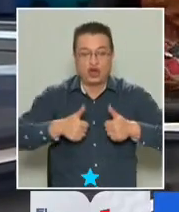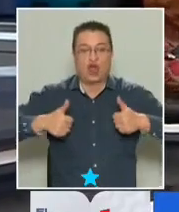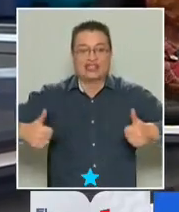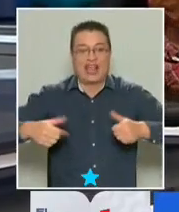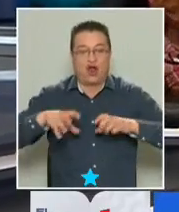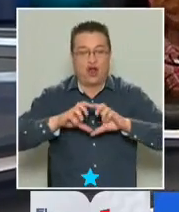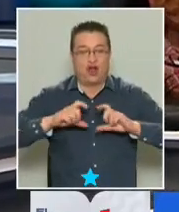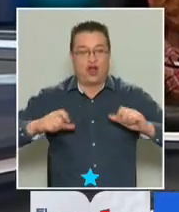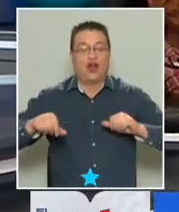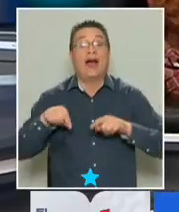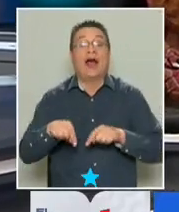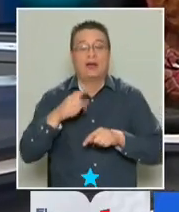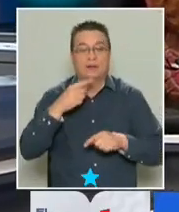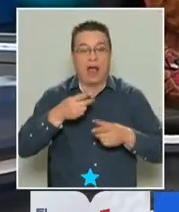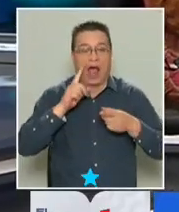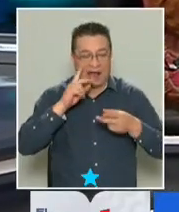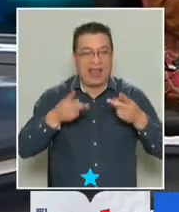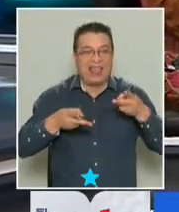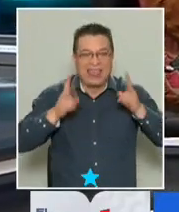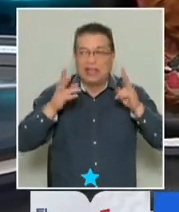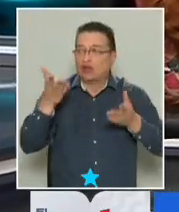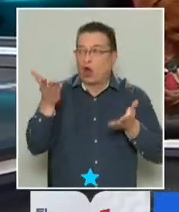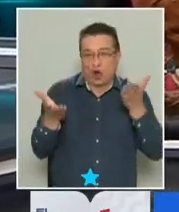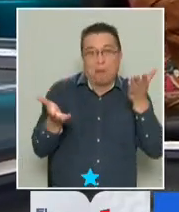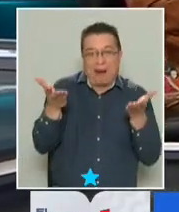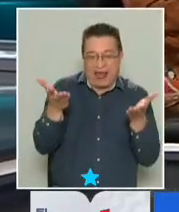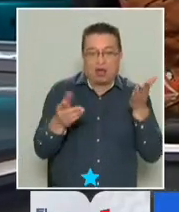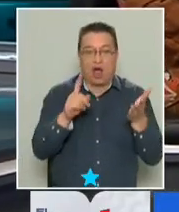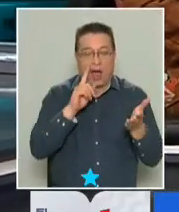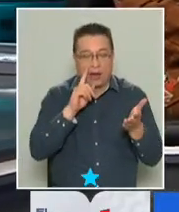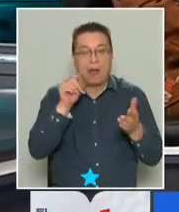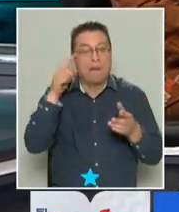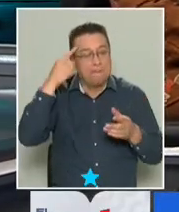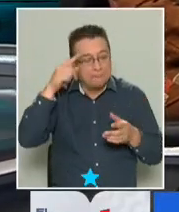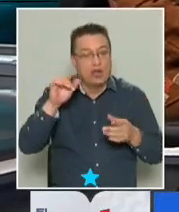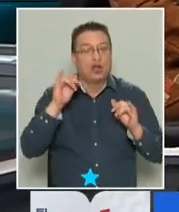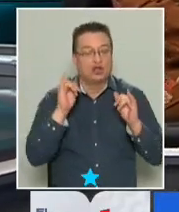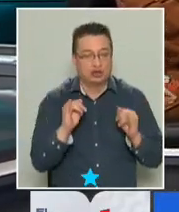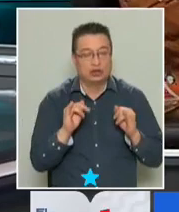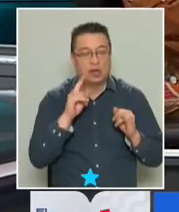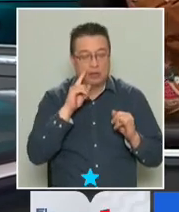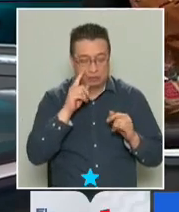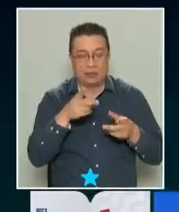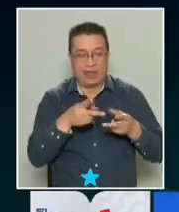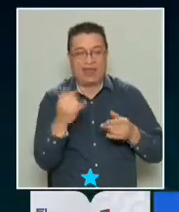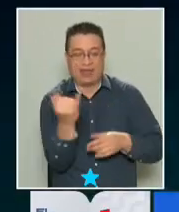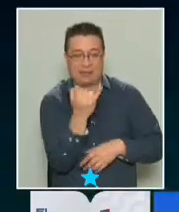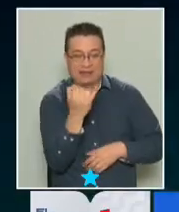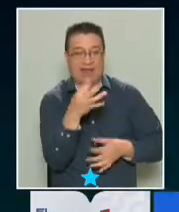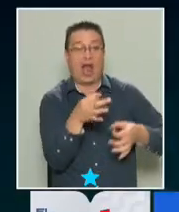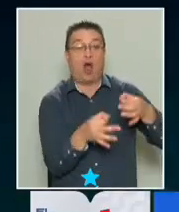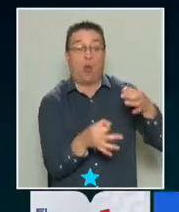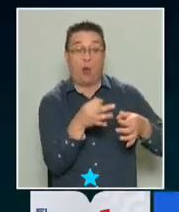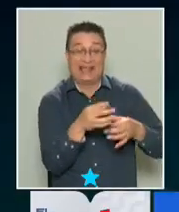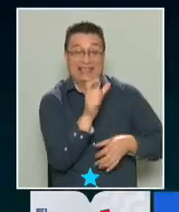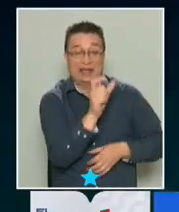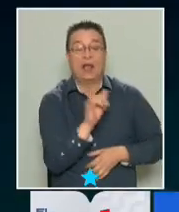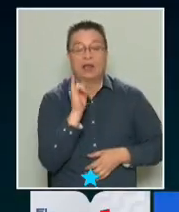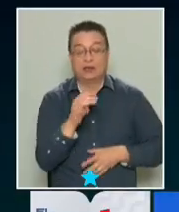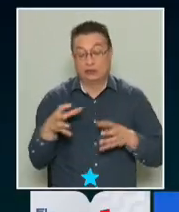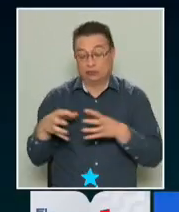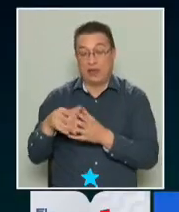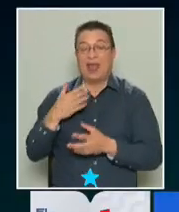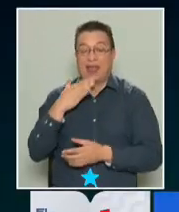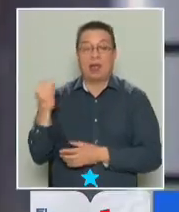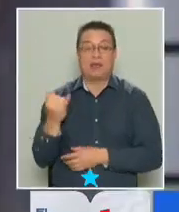sol hay en el texto comparado pero el gran punto a mirar es que vele por la independencia del juez y que el órgano este consejo sea también independiente